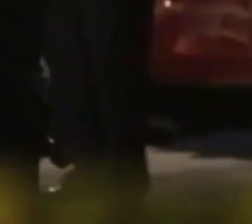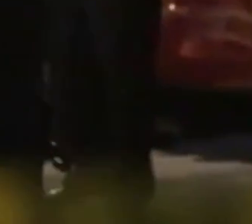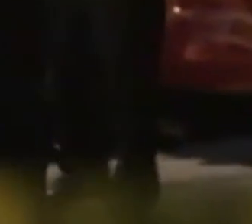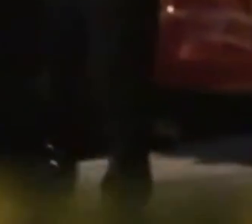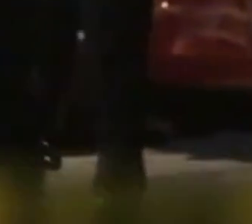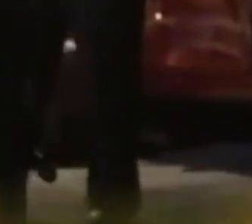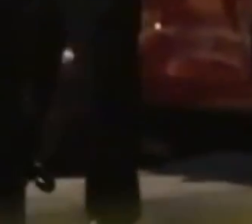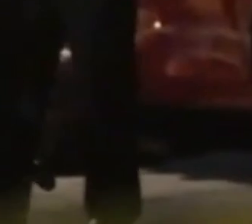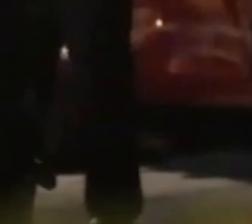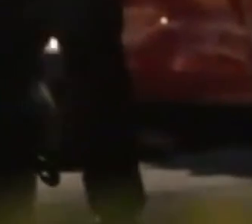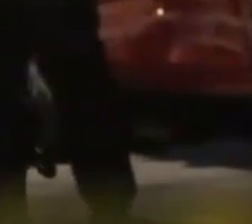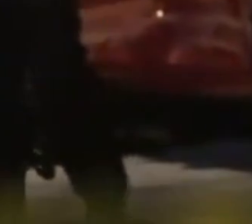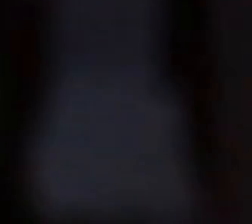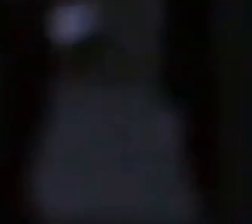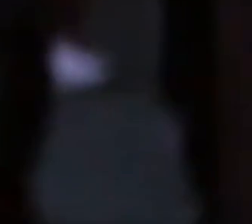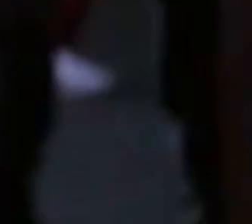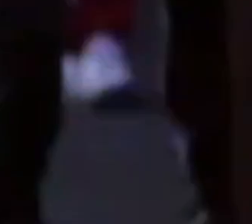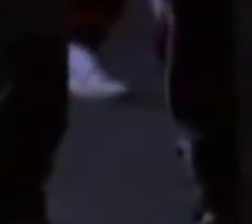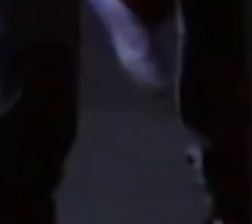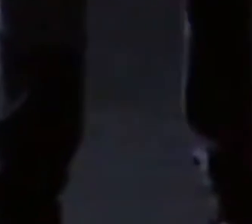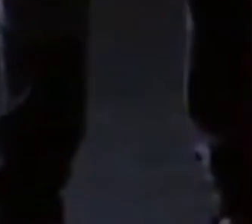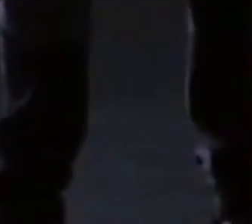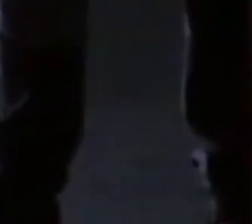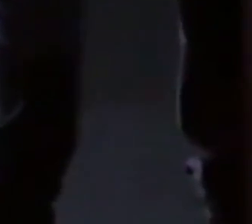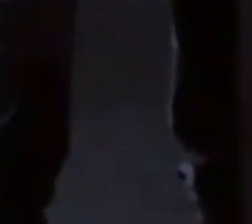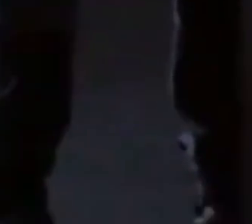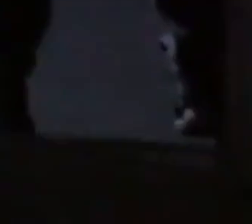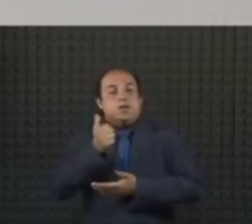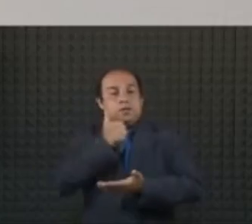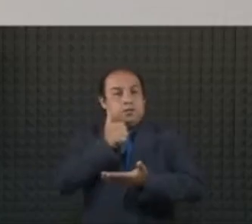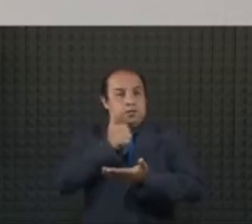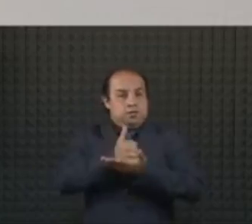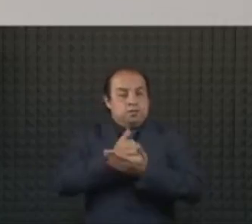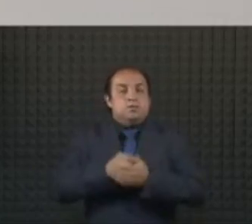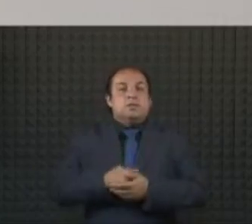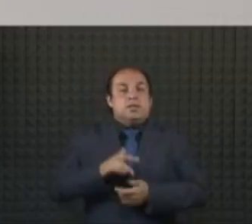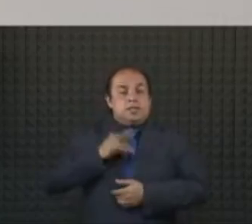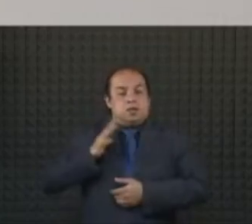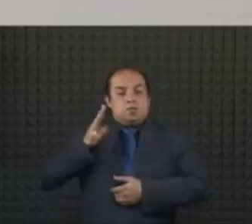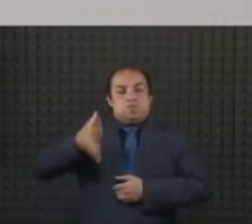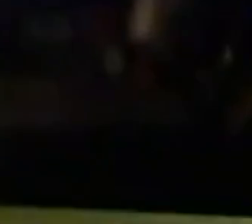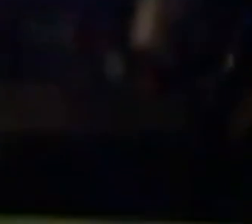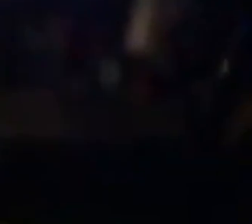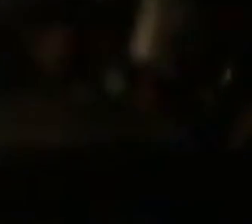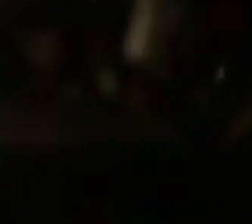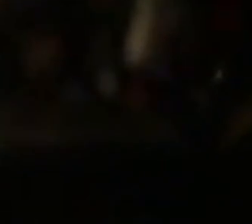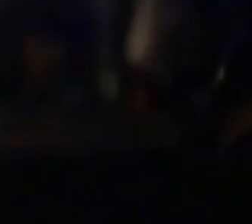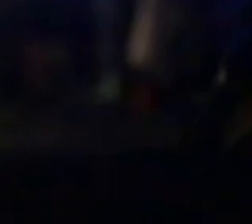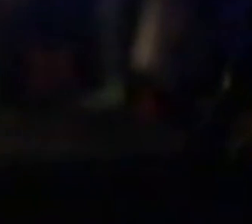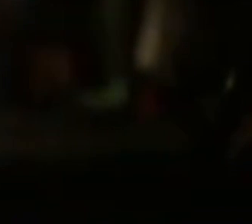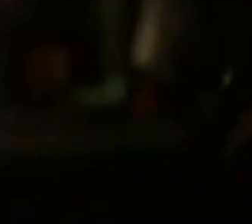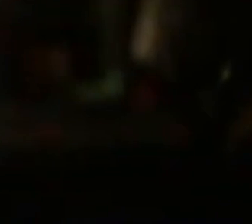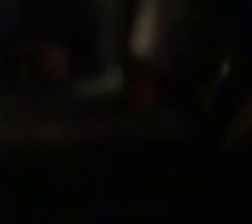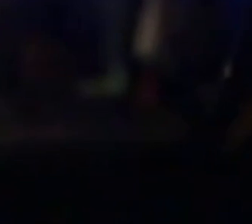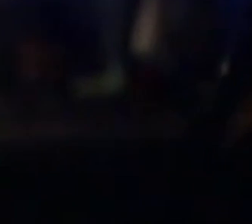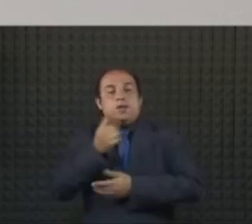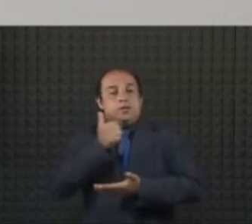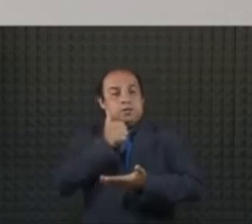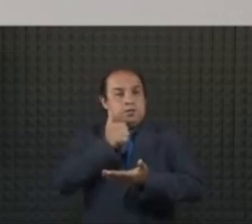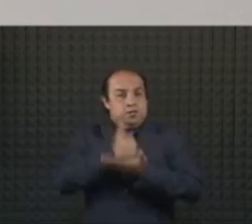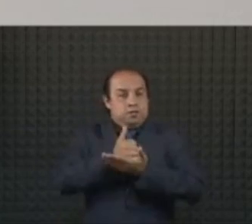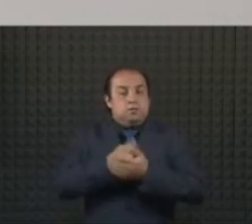un evento en el que hizo ver que la disminución de los delitos de alto impacto en casi el 50% refleja la labor de cada policía en las calles